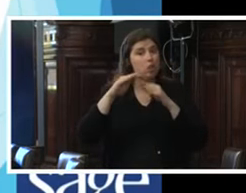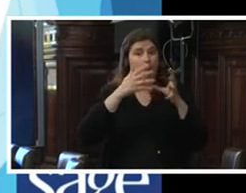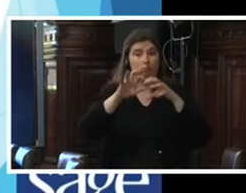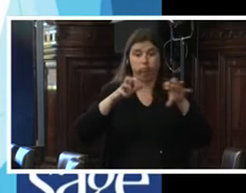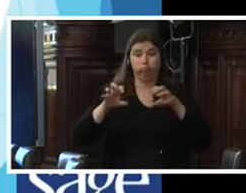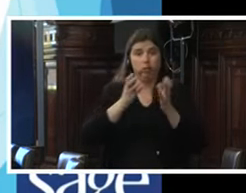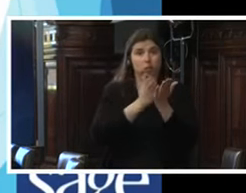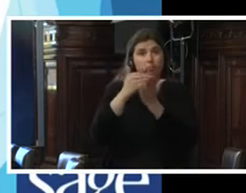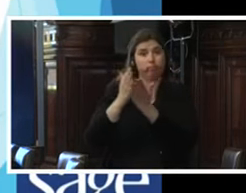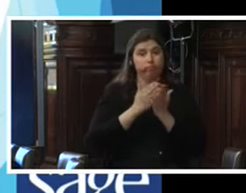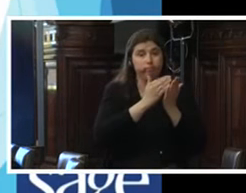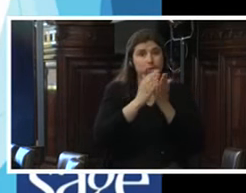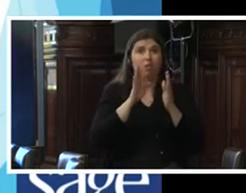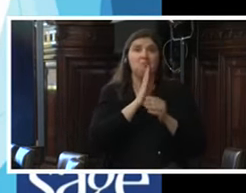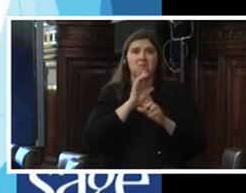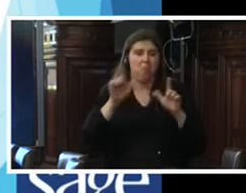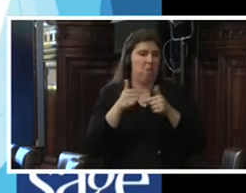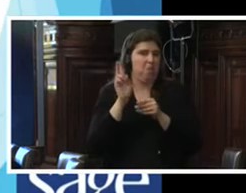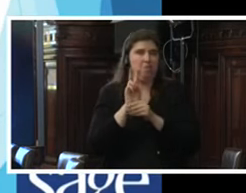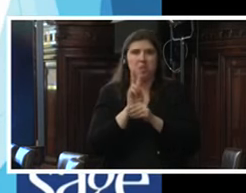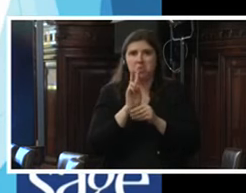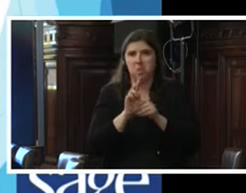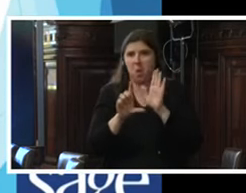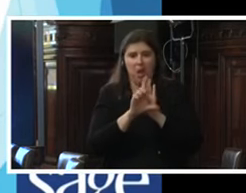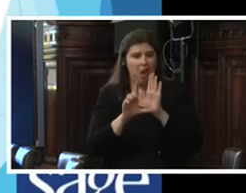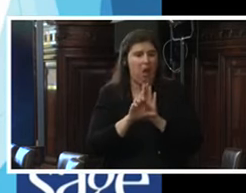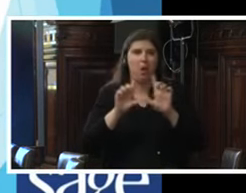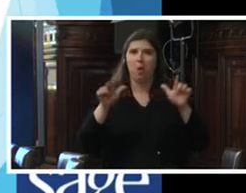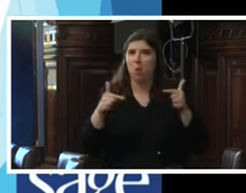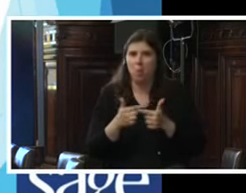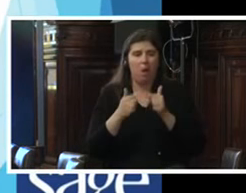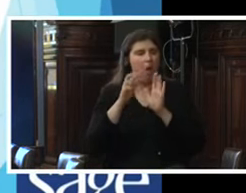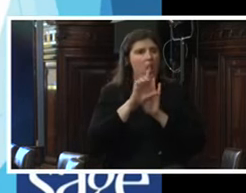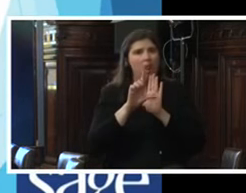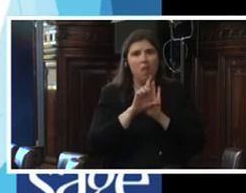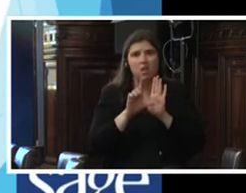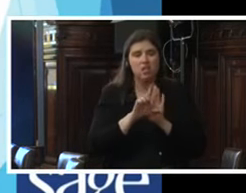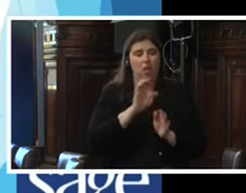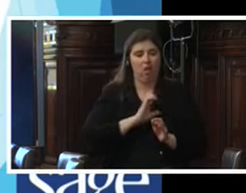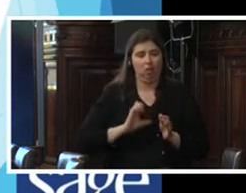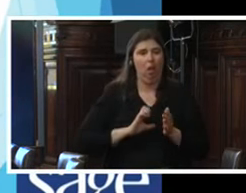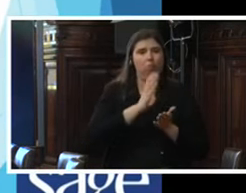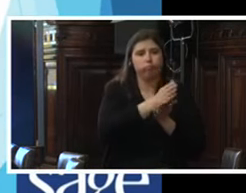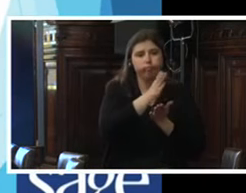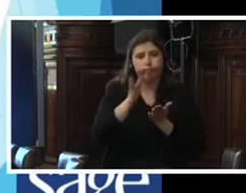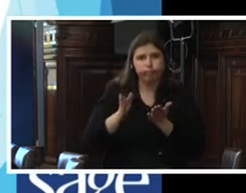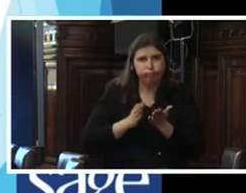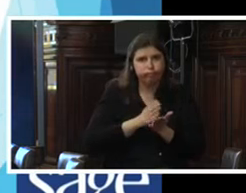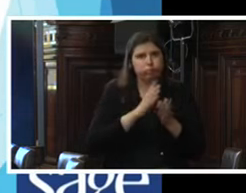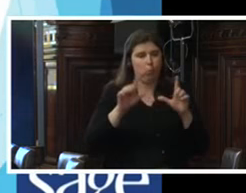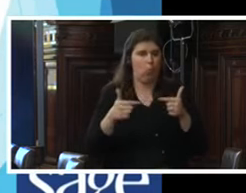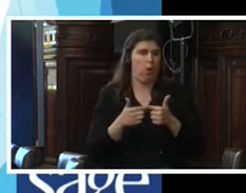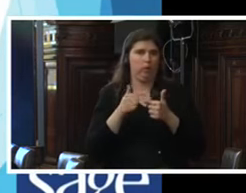proyectos los textuales jorge brindis conexión de vista sexual orientation orden de ryanair y en relación al